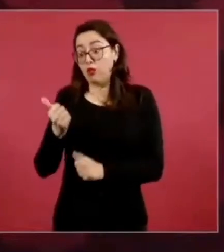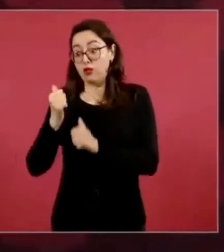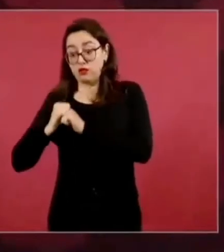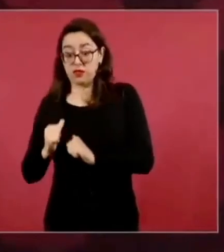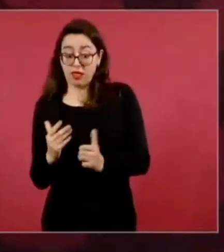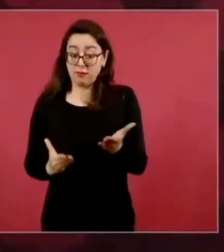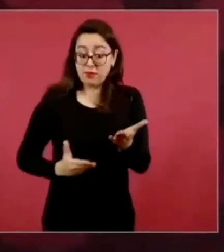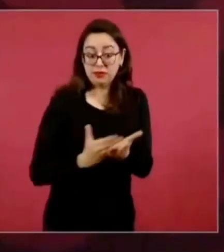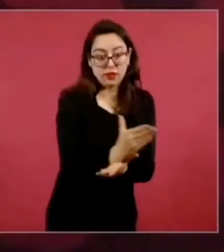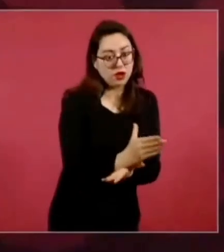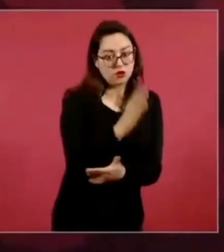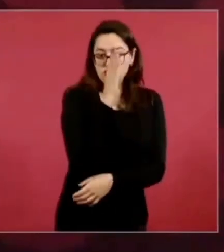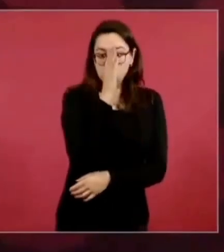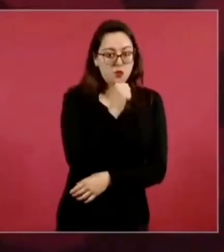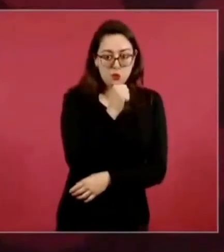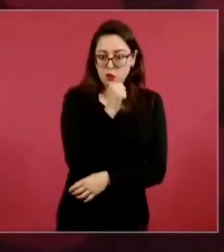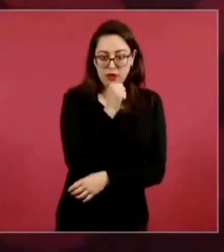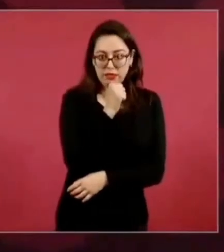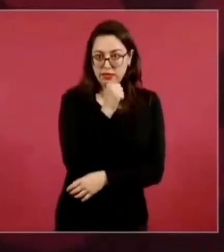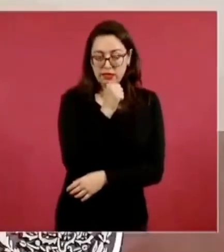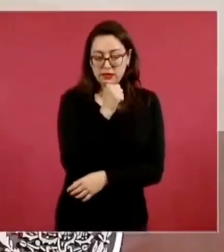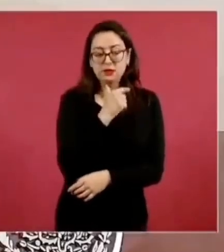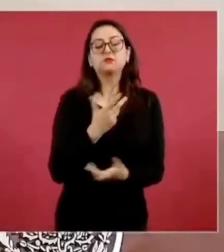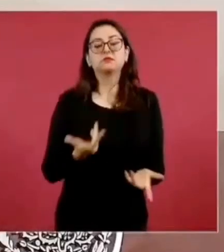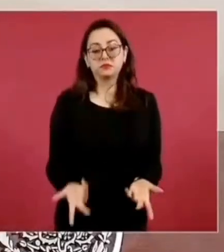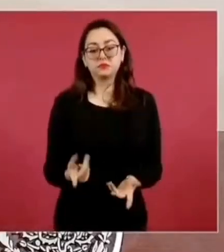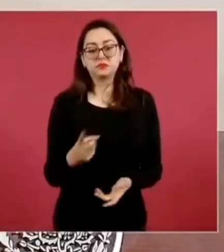presupuesto, y deciden